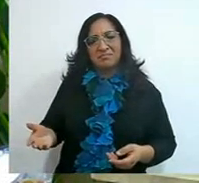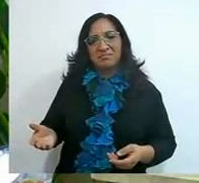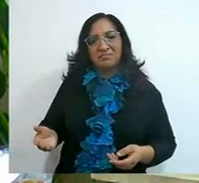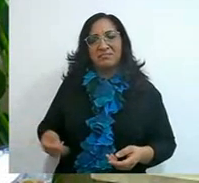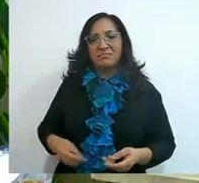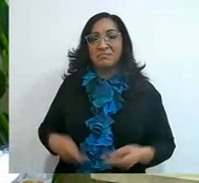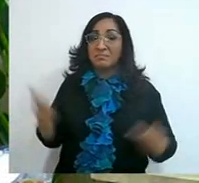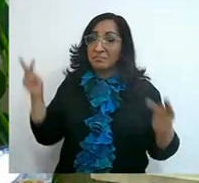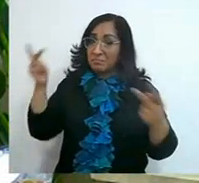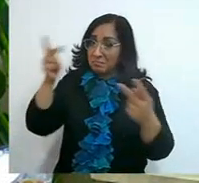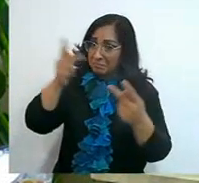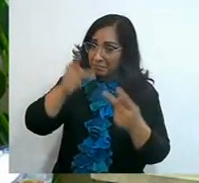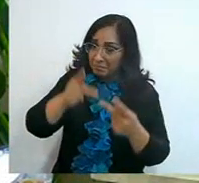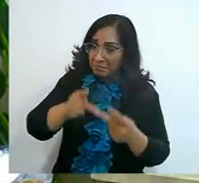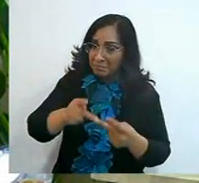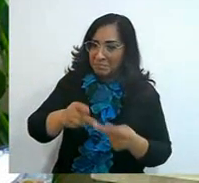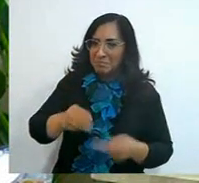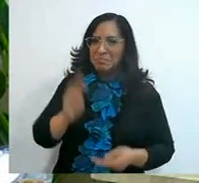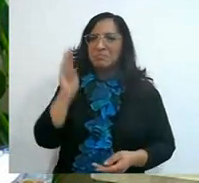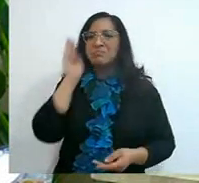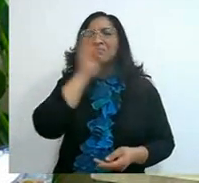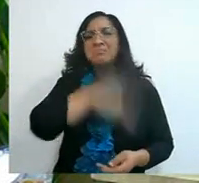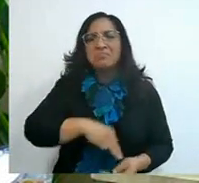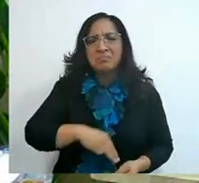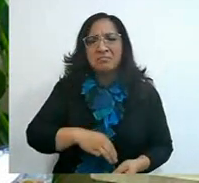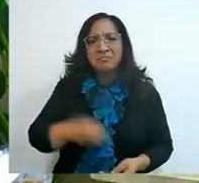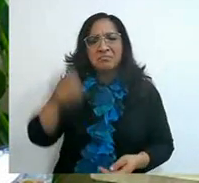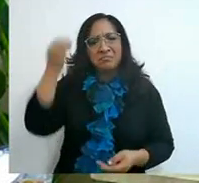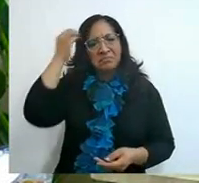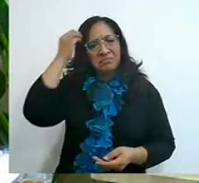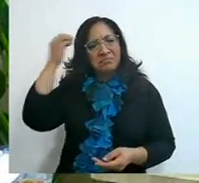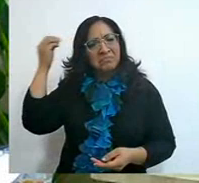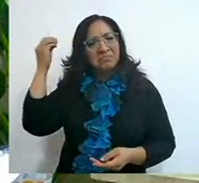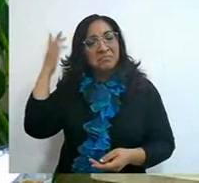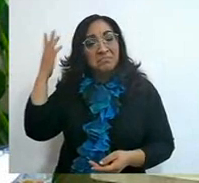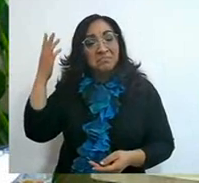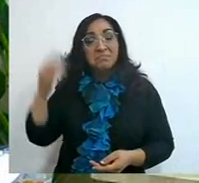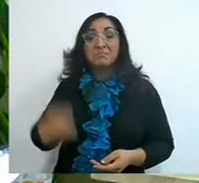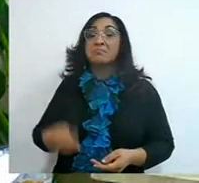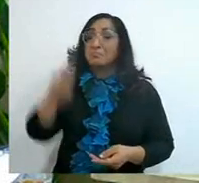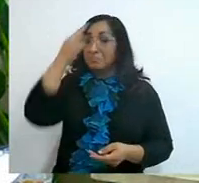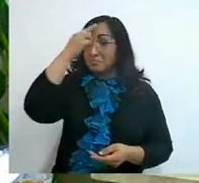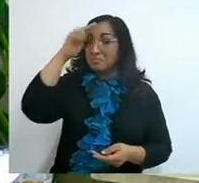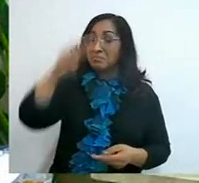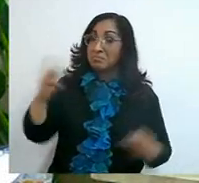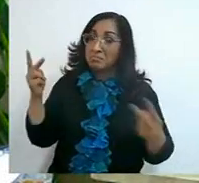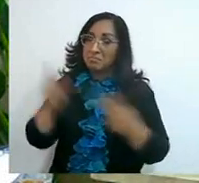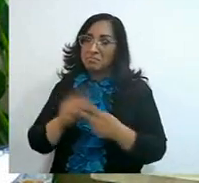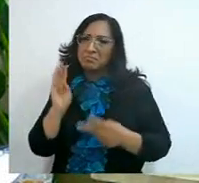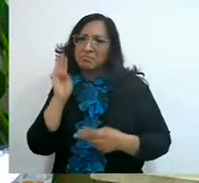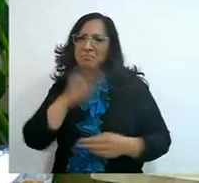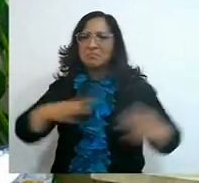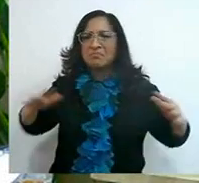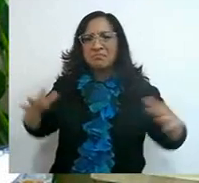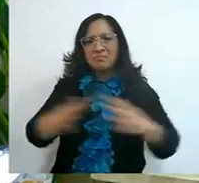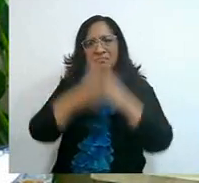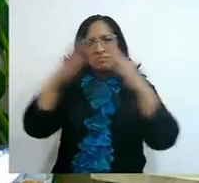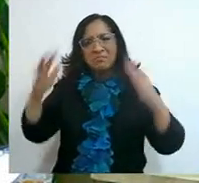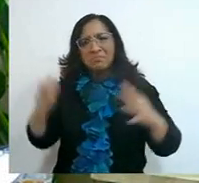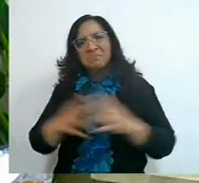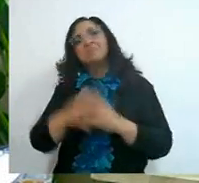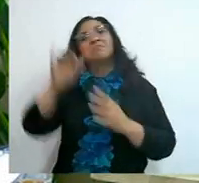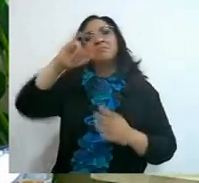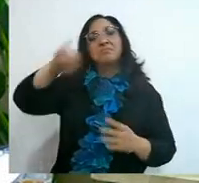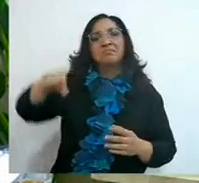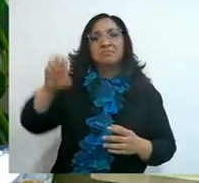profecías falsas. ¿Se acuerda Jeremías contra qué peleaba? Contra los falsos profetas. ¿Se acuerda Jeremías